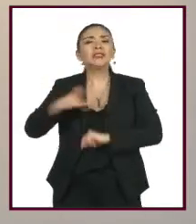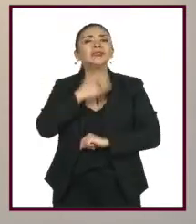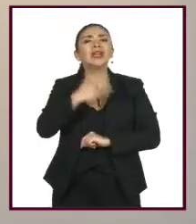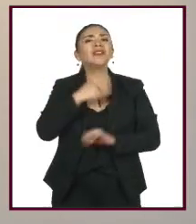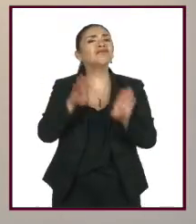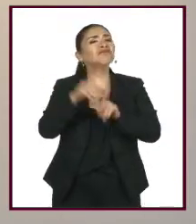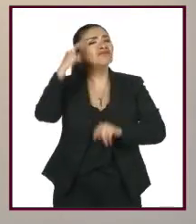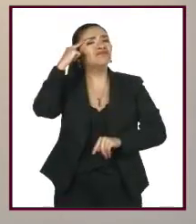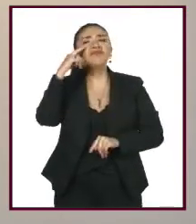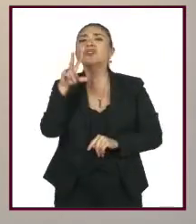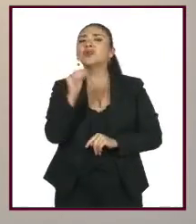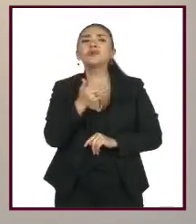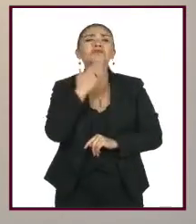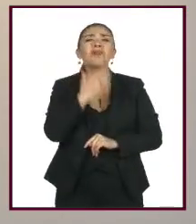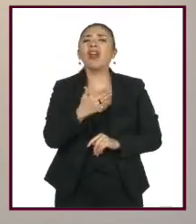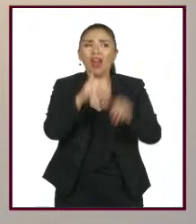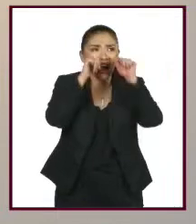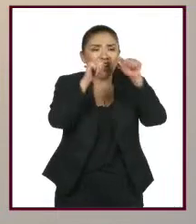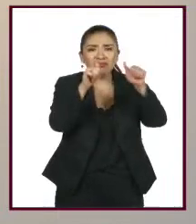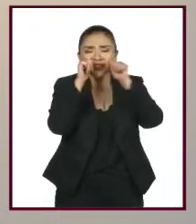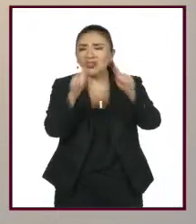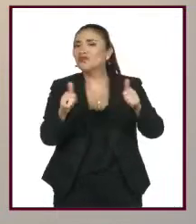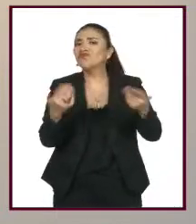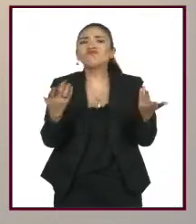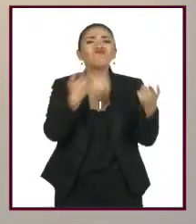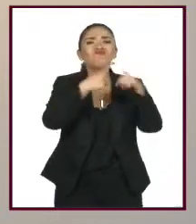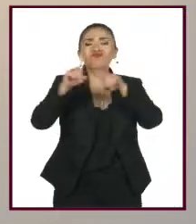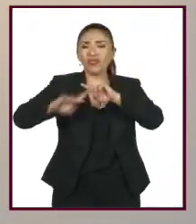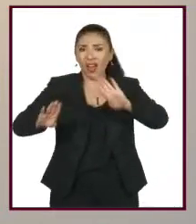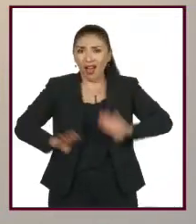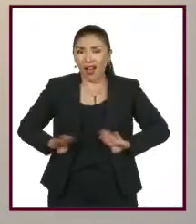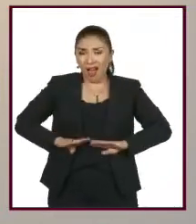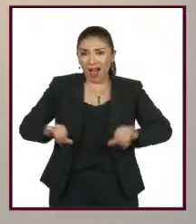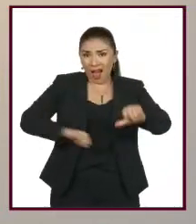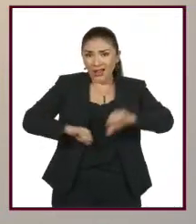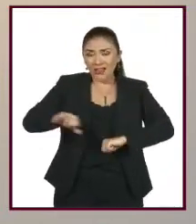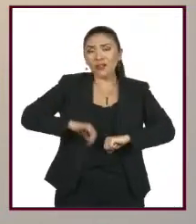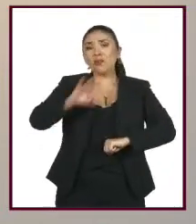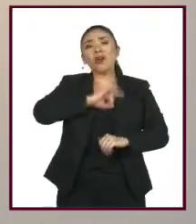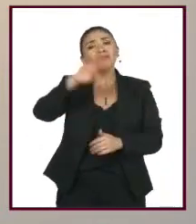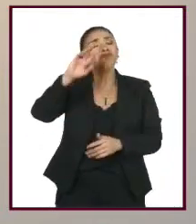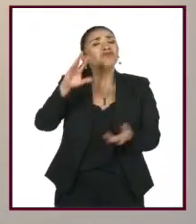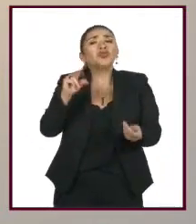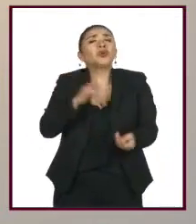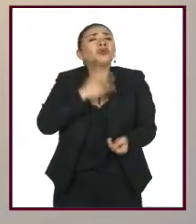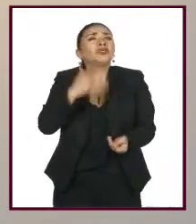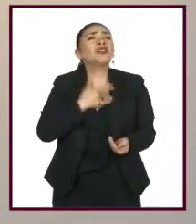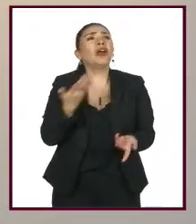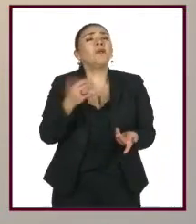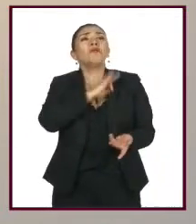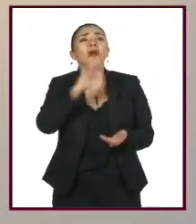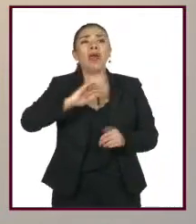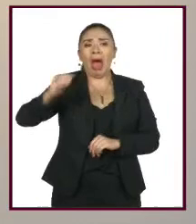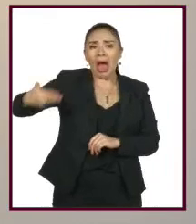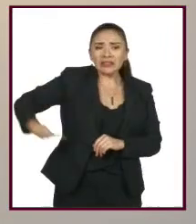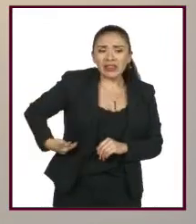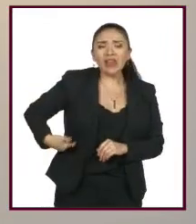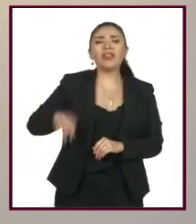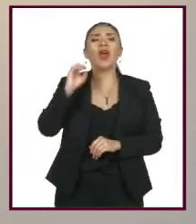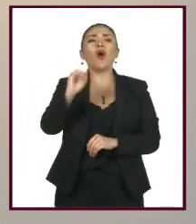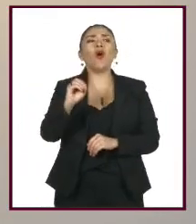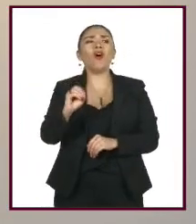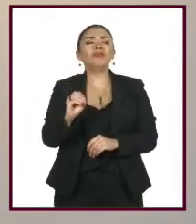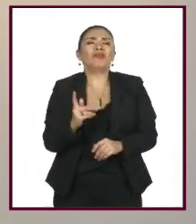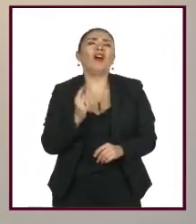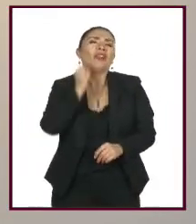y que podamos tener actividades que nos pongan en riesgo sin medir las consecuencias, ¿no? Tanto accidentes, conductas